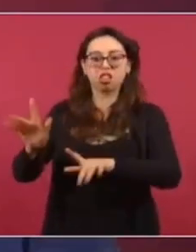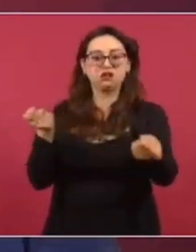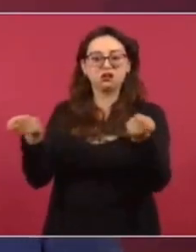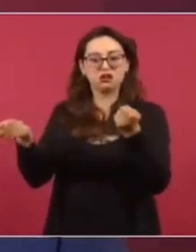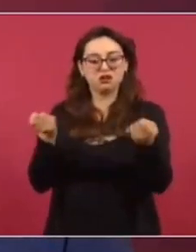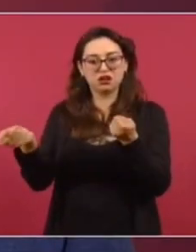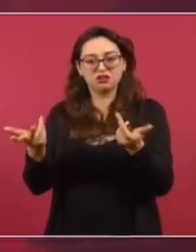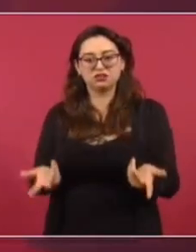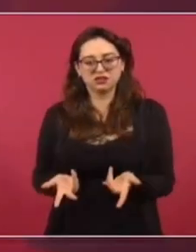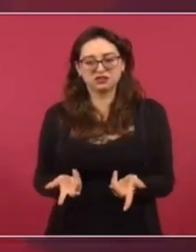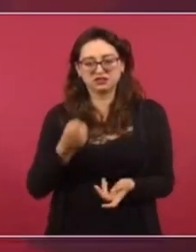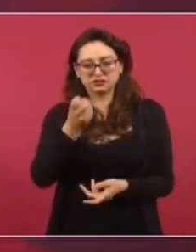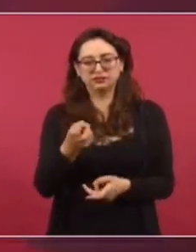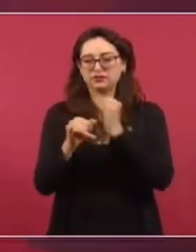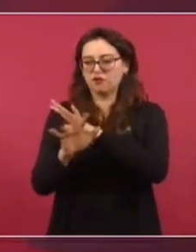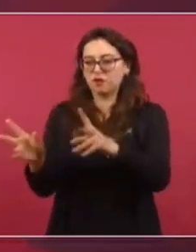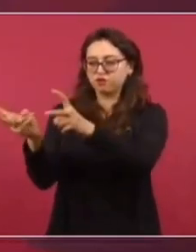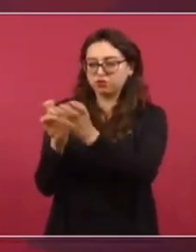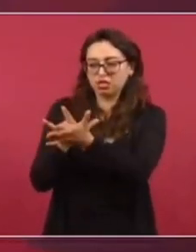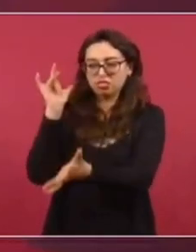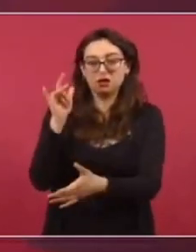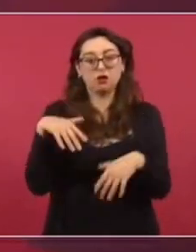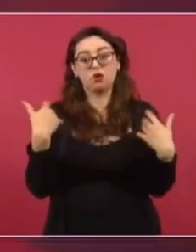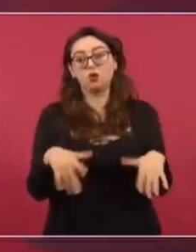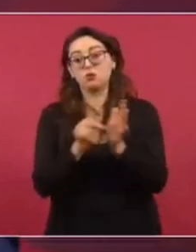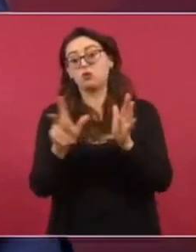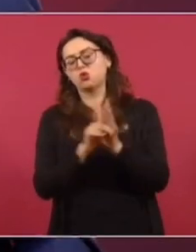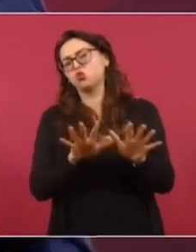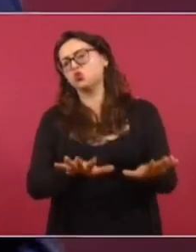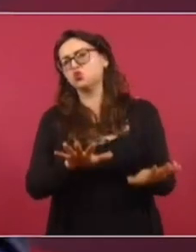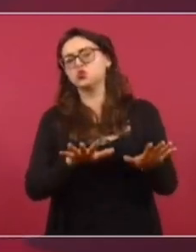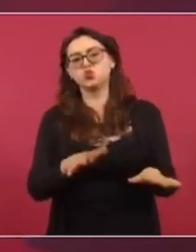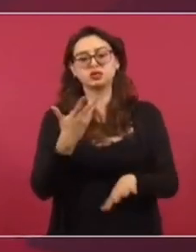las filtraciones en Washington